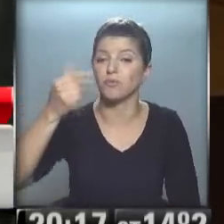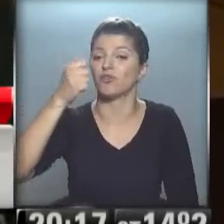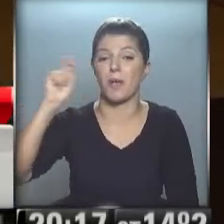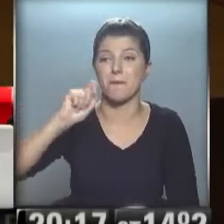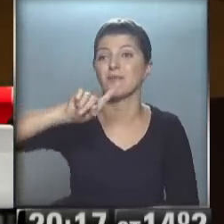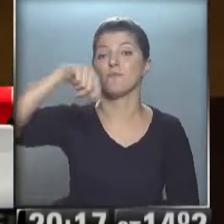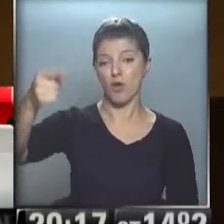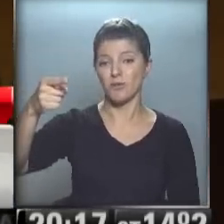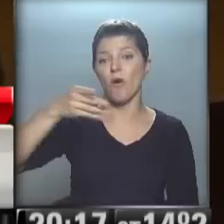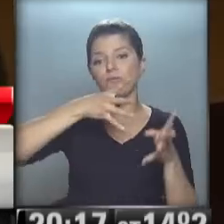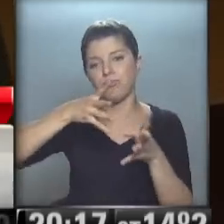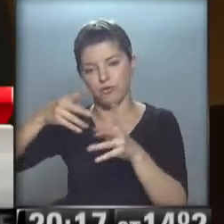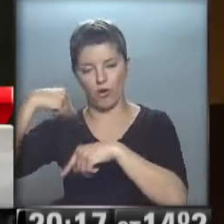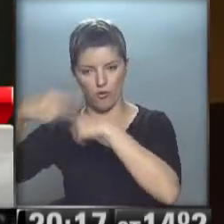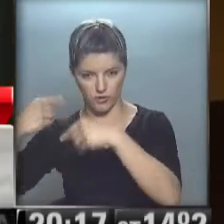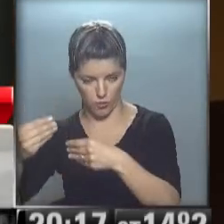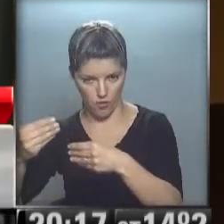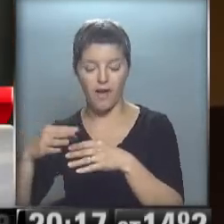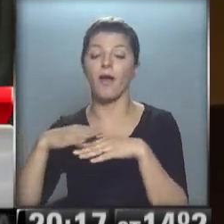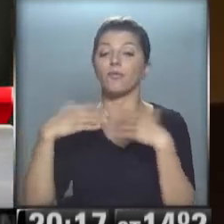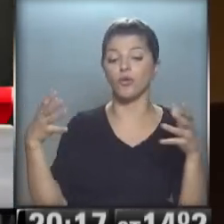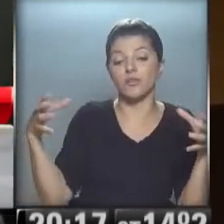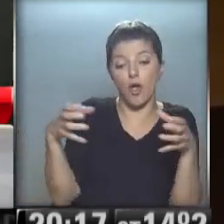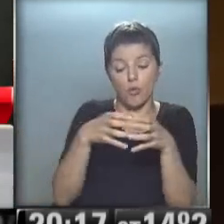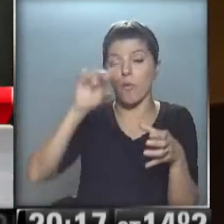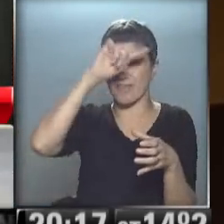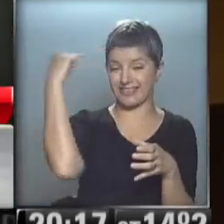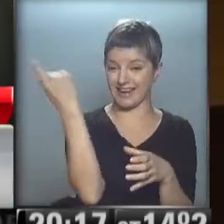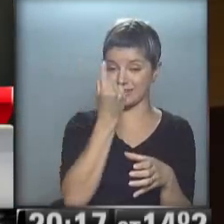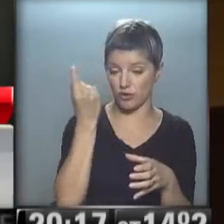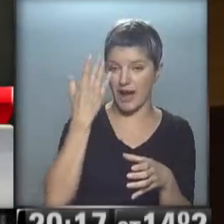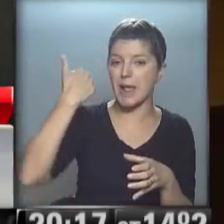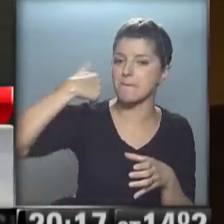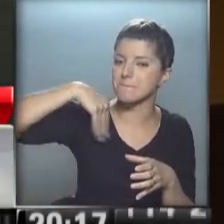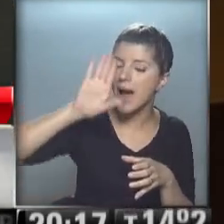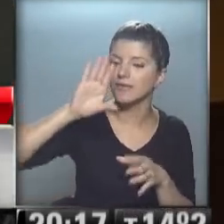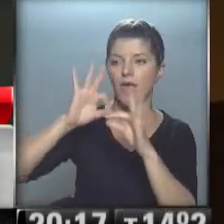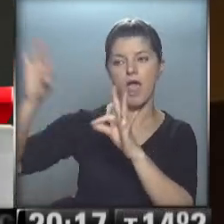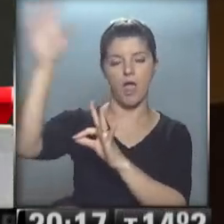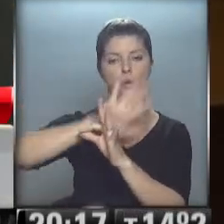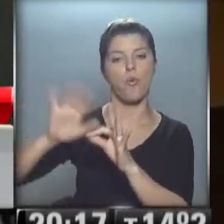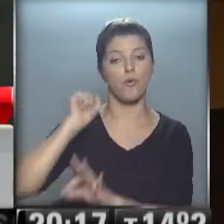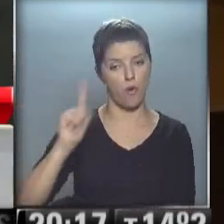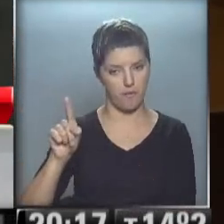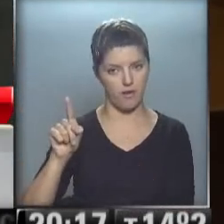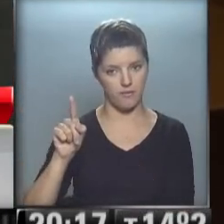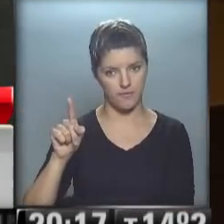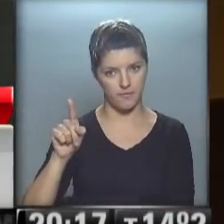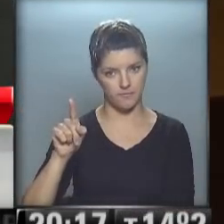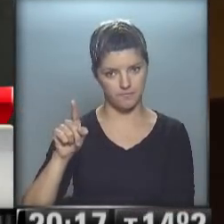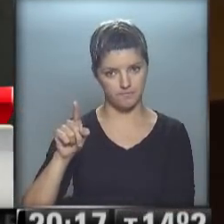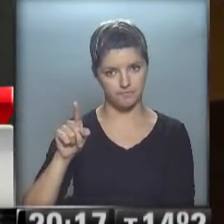6 meses. La colectividad internacional y sobre todo los europeos están